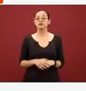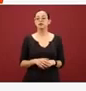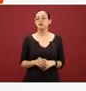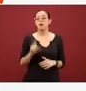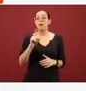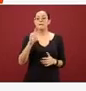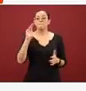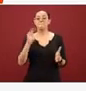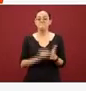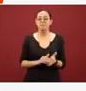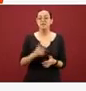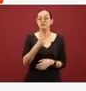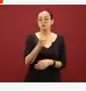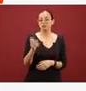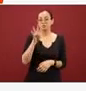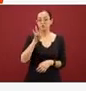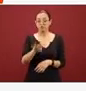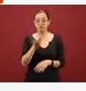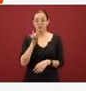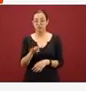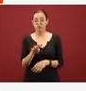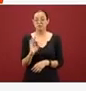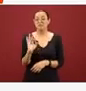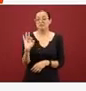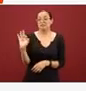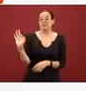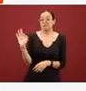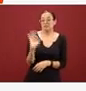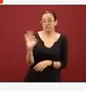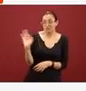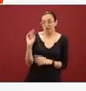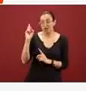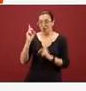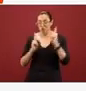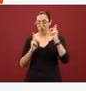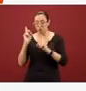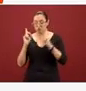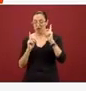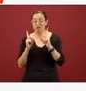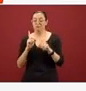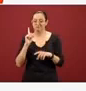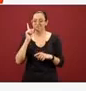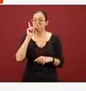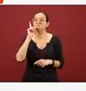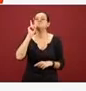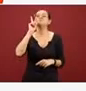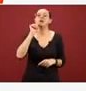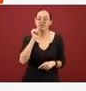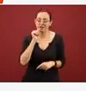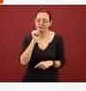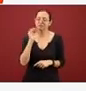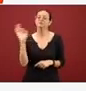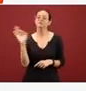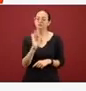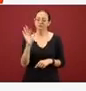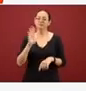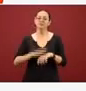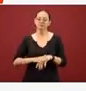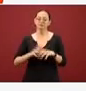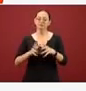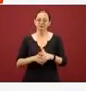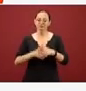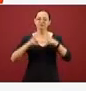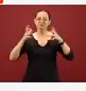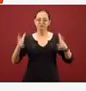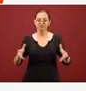1,219 casos que están en calidad de sospechosos, que en su momento o en el siguiente corte podríamos tener más casos confirmados